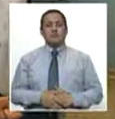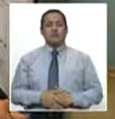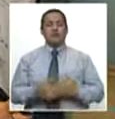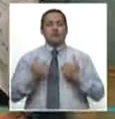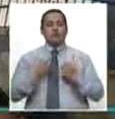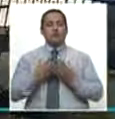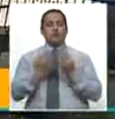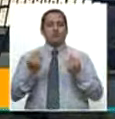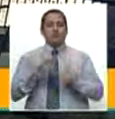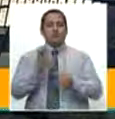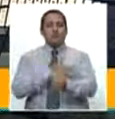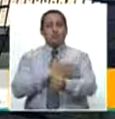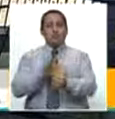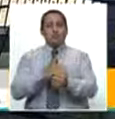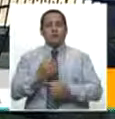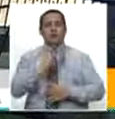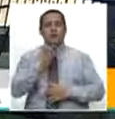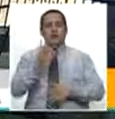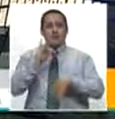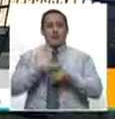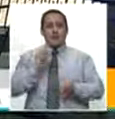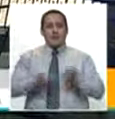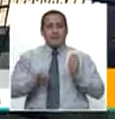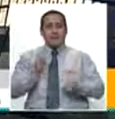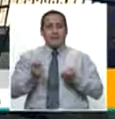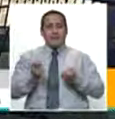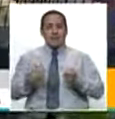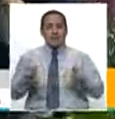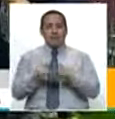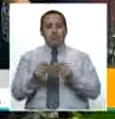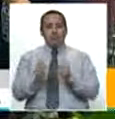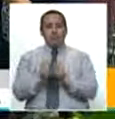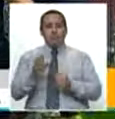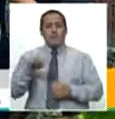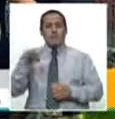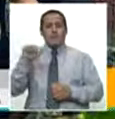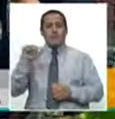Yo como soy músico, me gustaría tocar la batería junto con Maná.